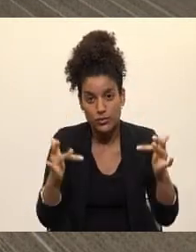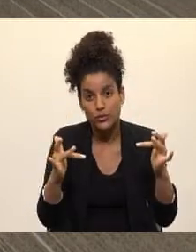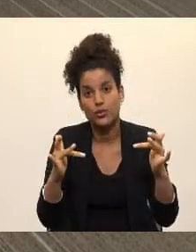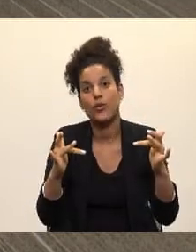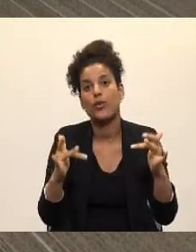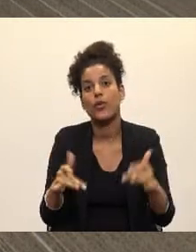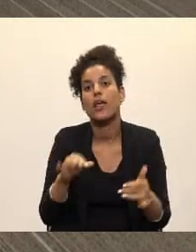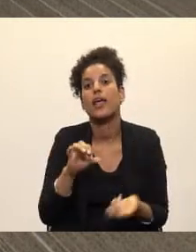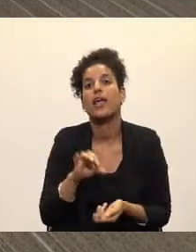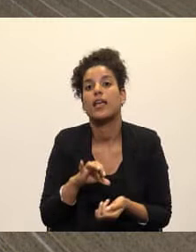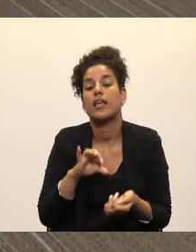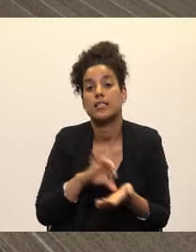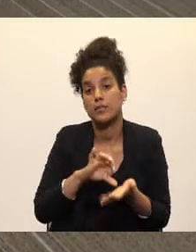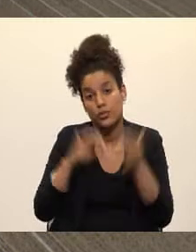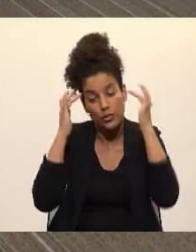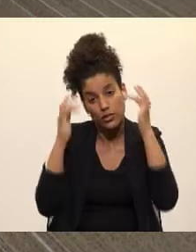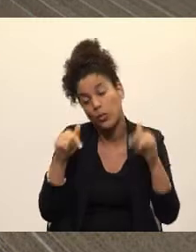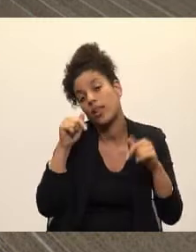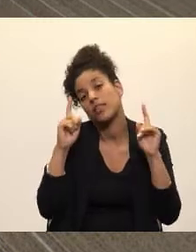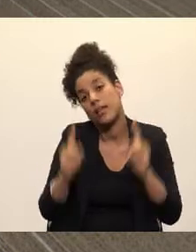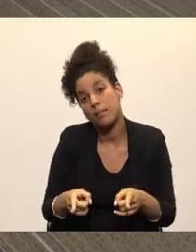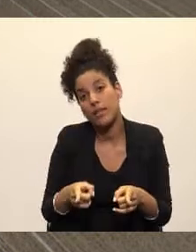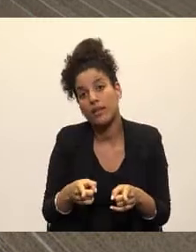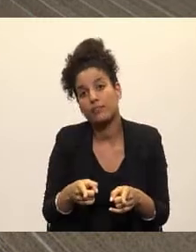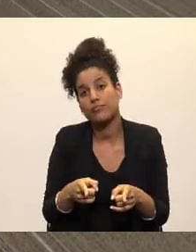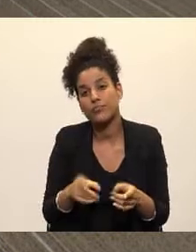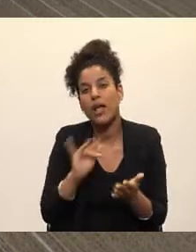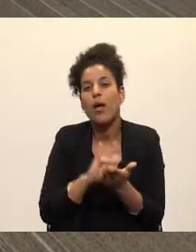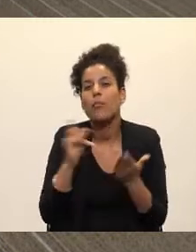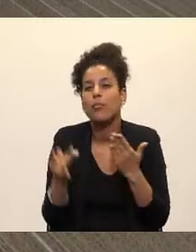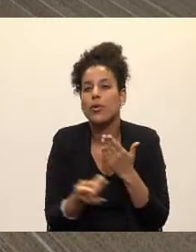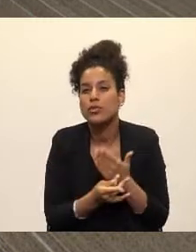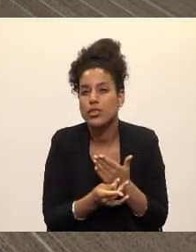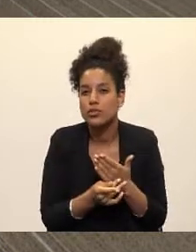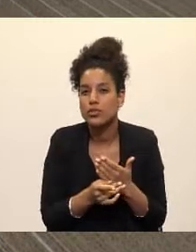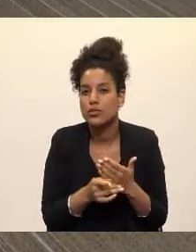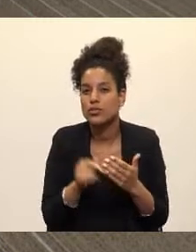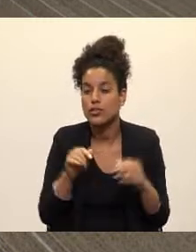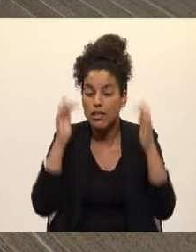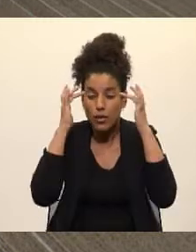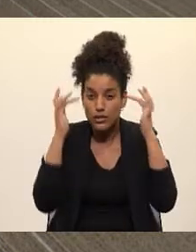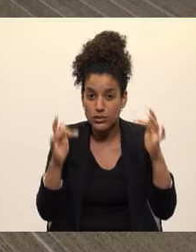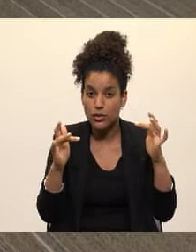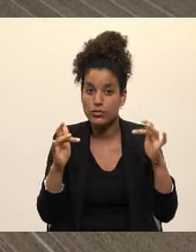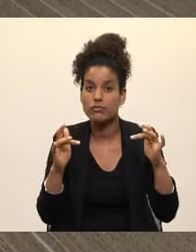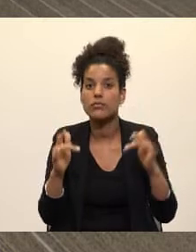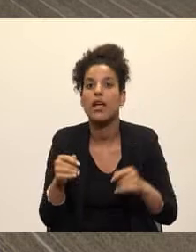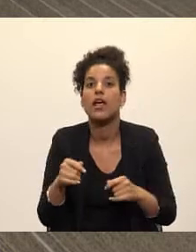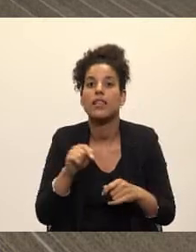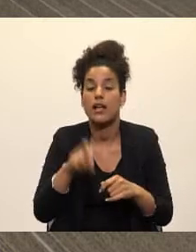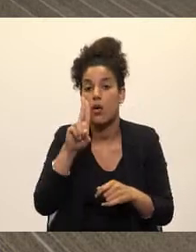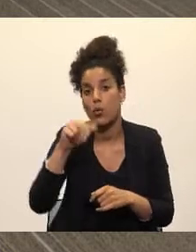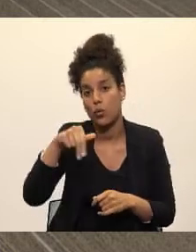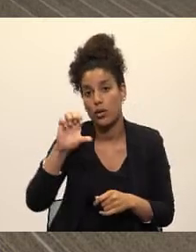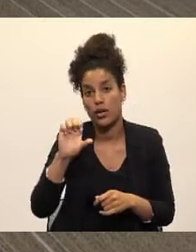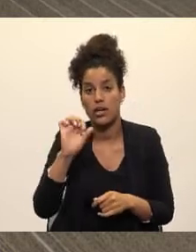gestión educativa. Se empeñó como coordinadora de proyectos TIC y educación del Instituto Internacional de Planeamiento de la Educación de la UNESCO,